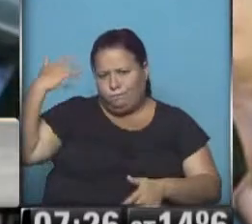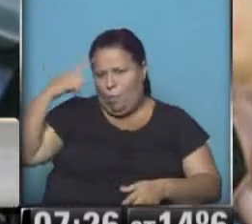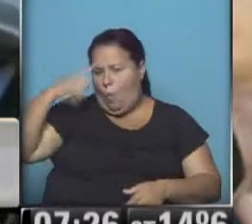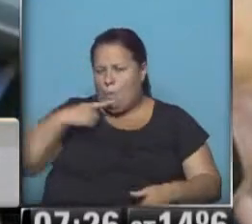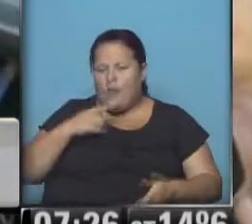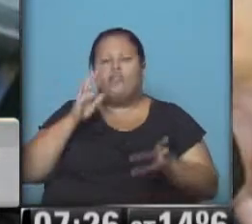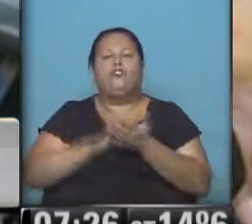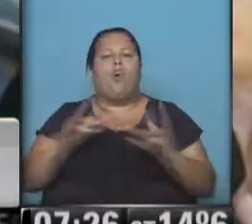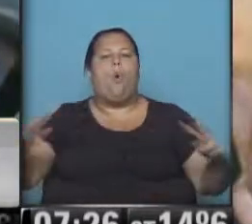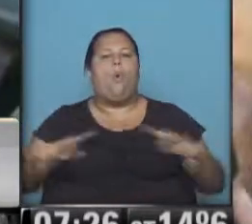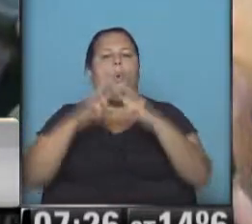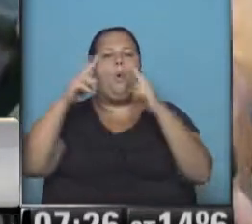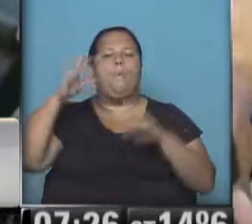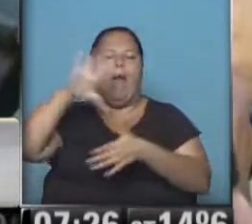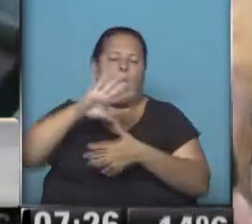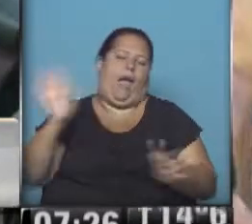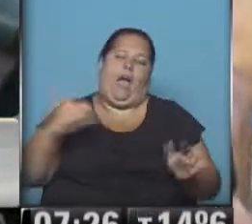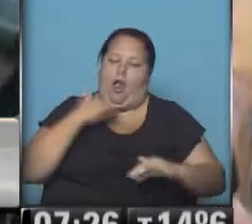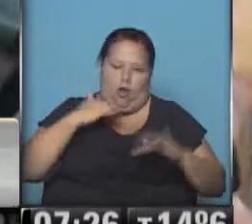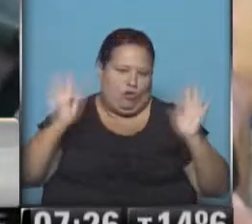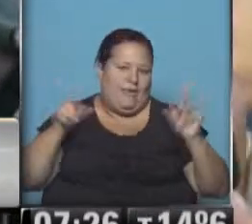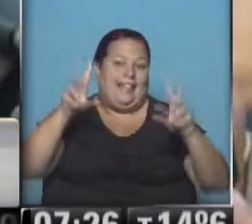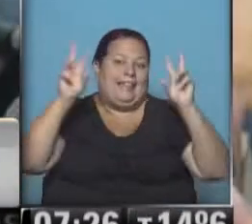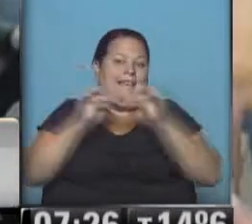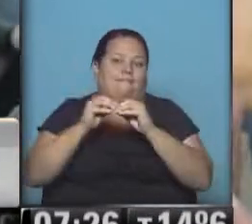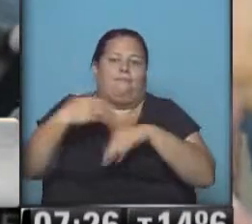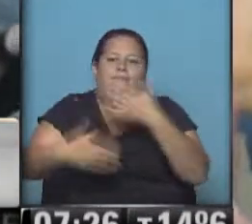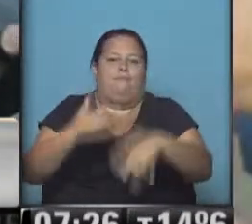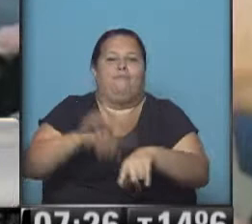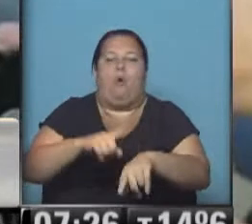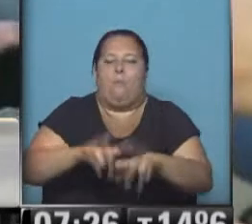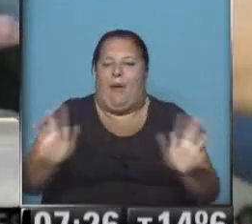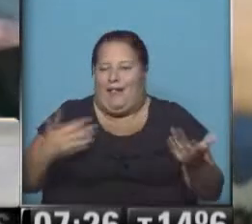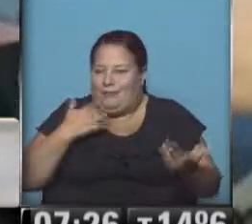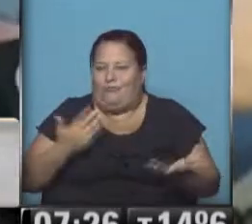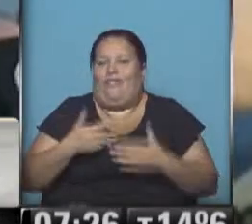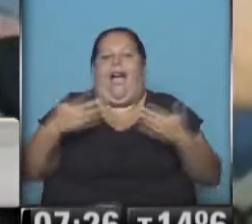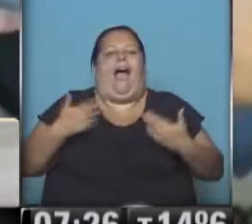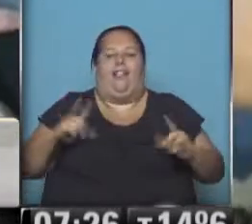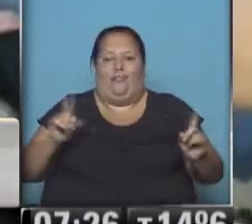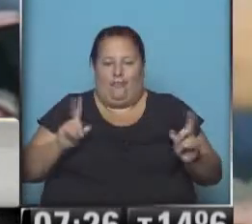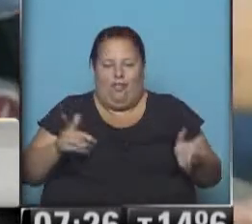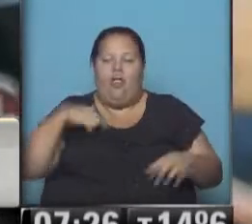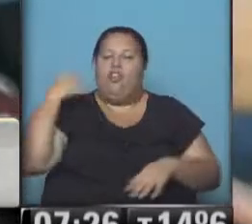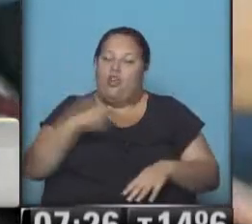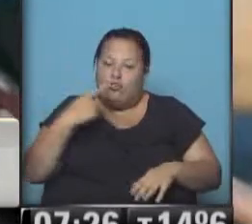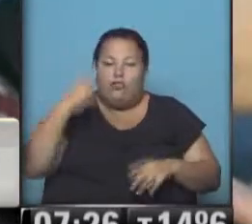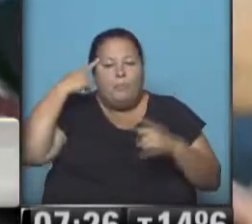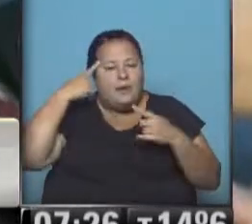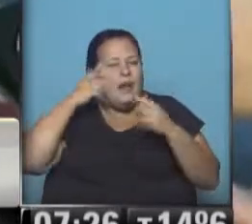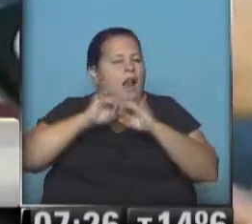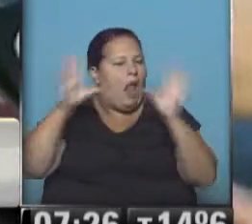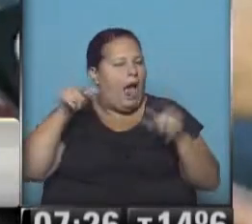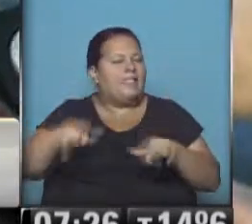mes. ¿En el marco de la cumbre de las Américas? No lo sé, esas son las cosas que se van desarrollando en el mismo momento. Nosotros tenemos una visión muy